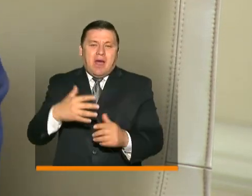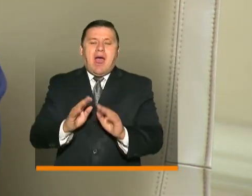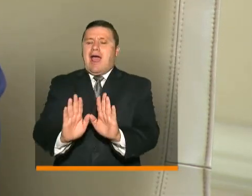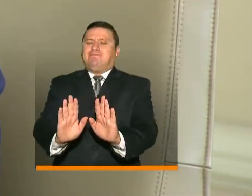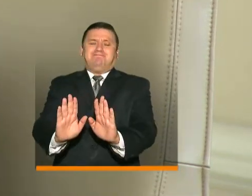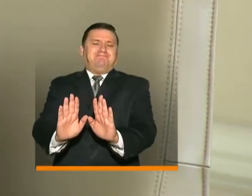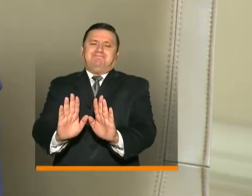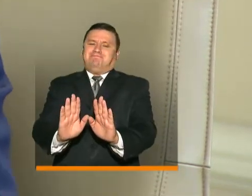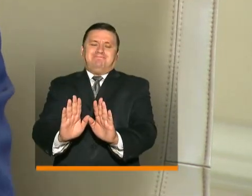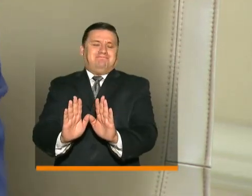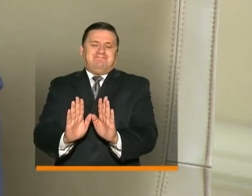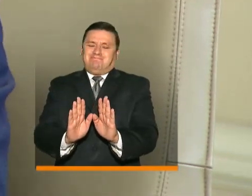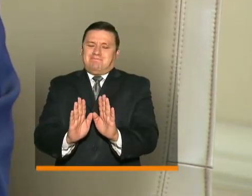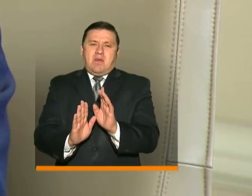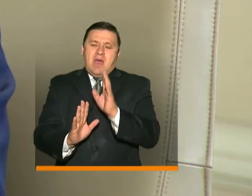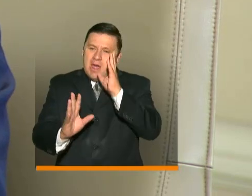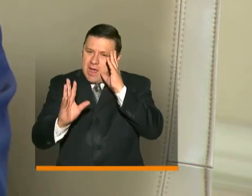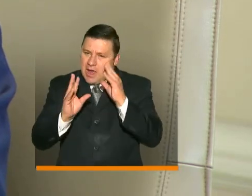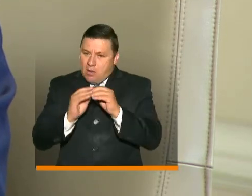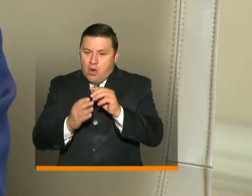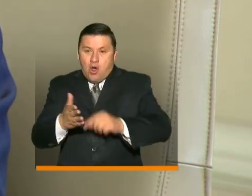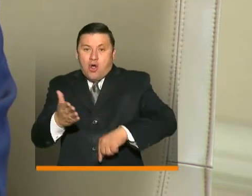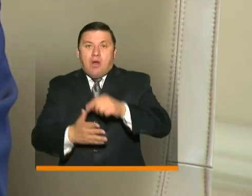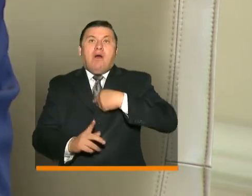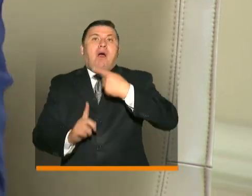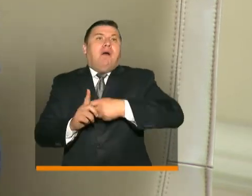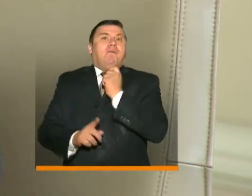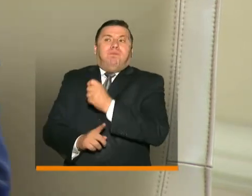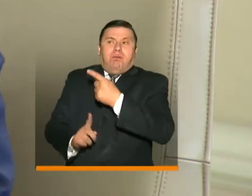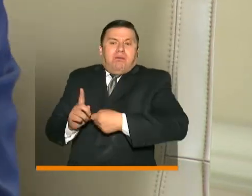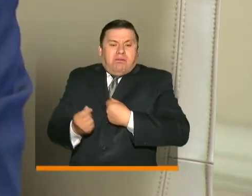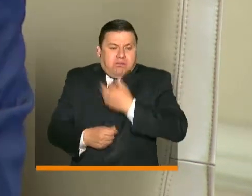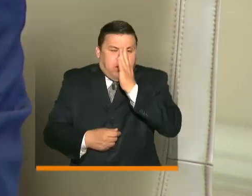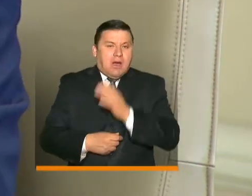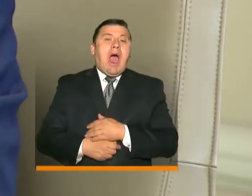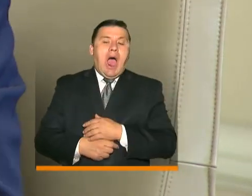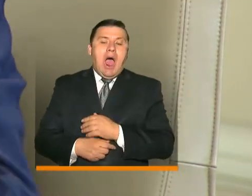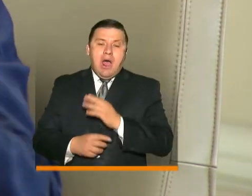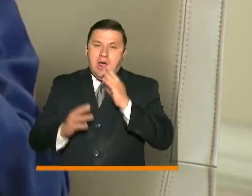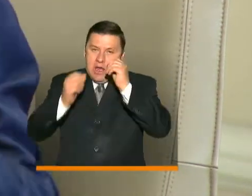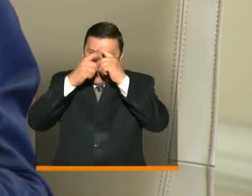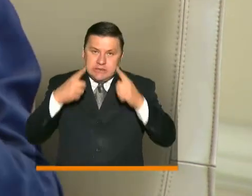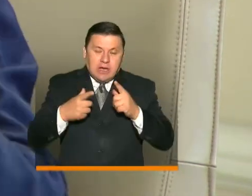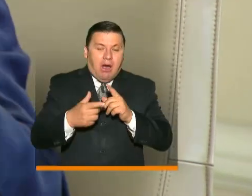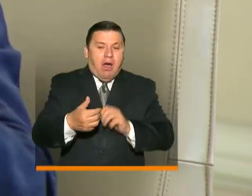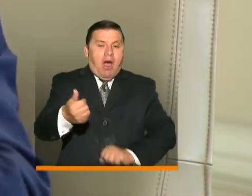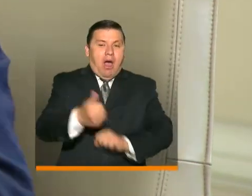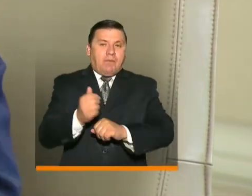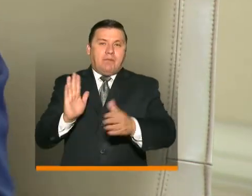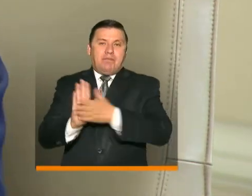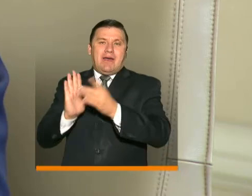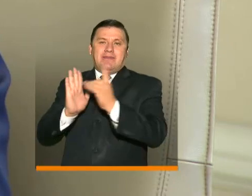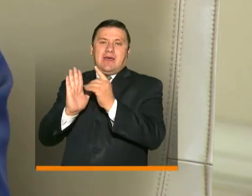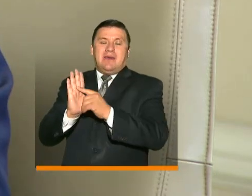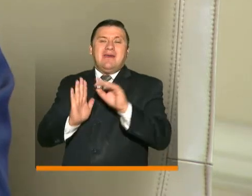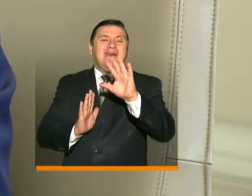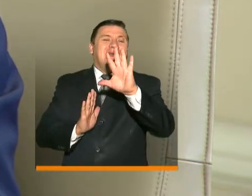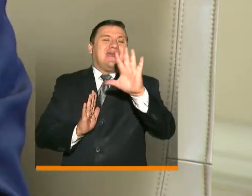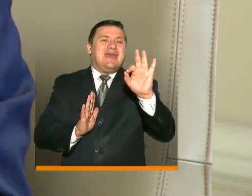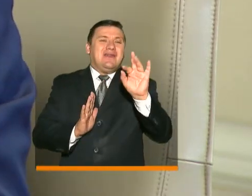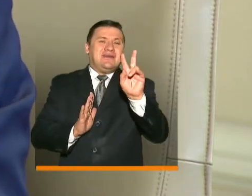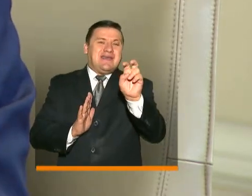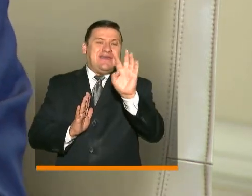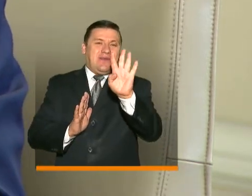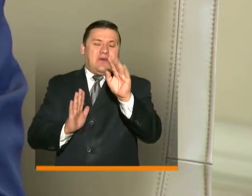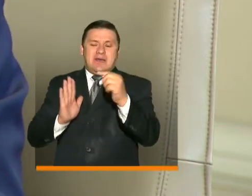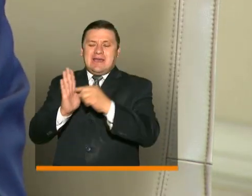temporalmente la terminación unilateral del contrato de arrendamiento con 3 principios, presidente. El primero ya estaba en el decreto 579,